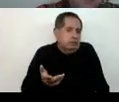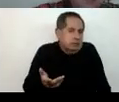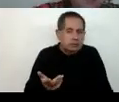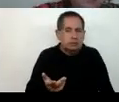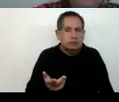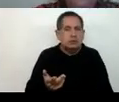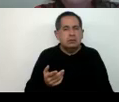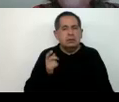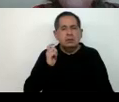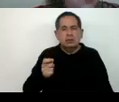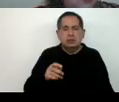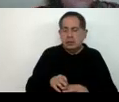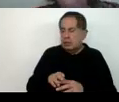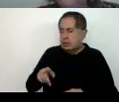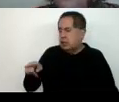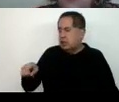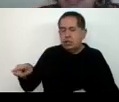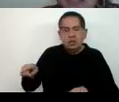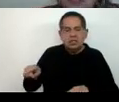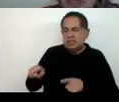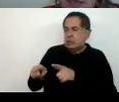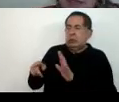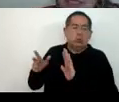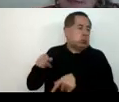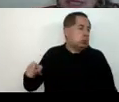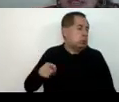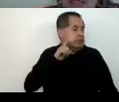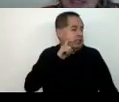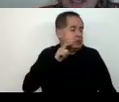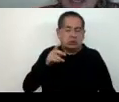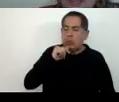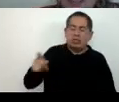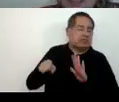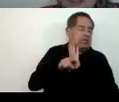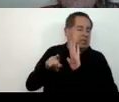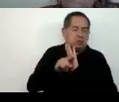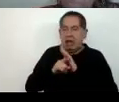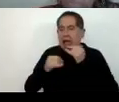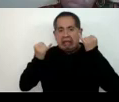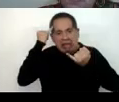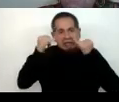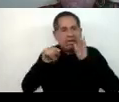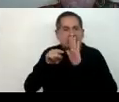El tener prejuicios con respecto a la sexualidad misma, el que